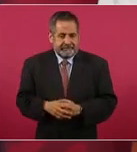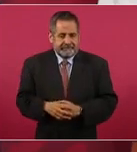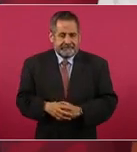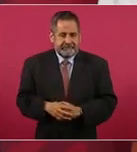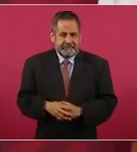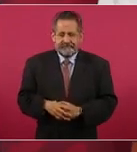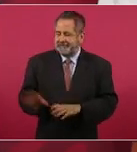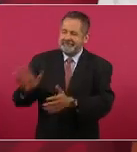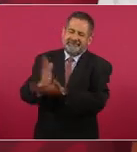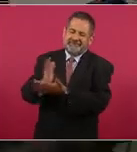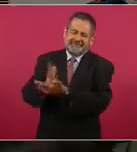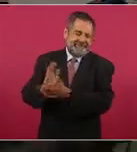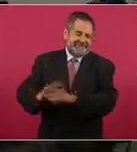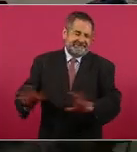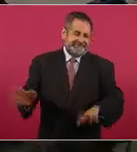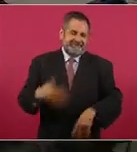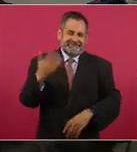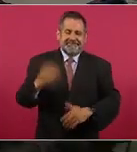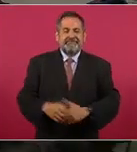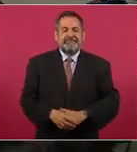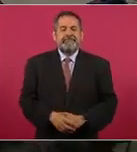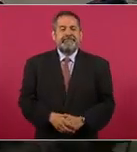López Obrador.